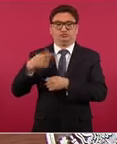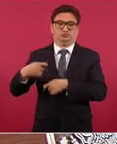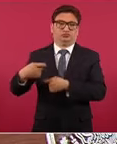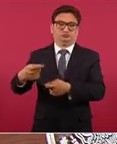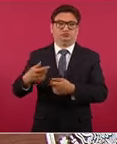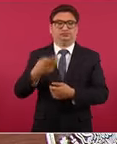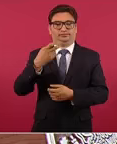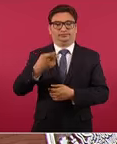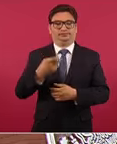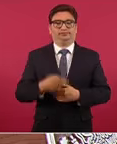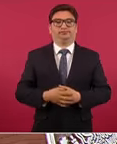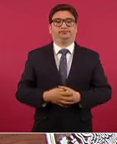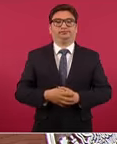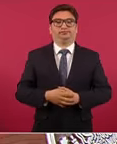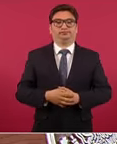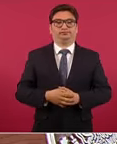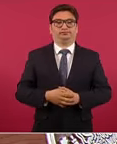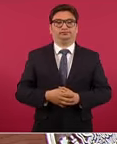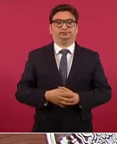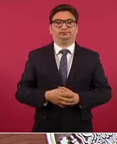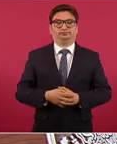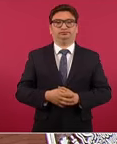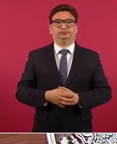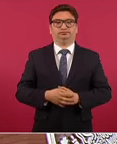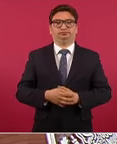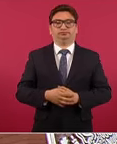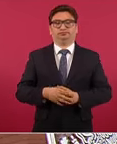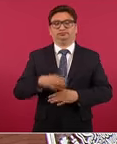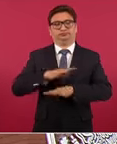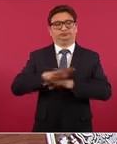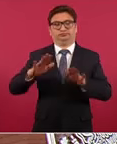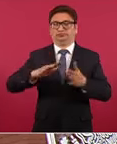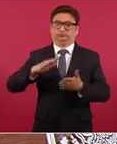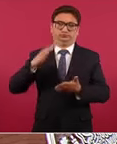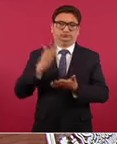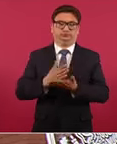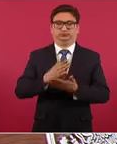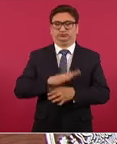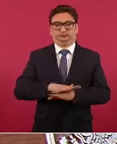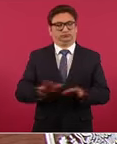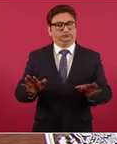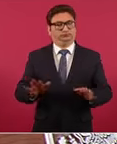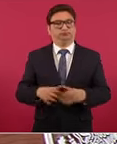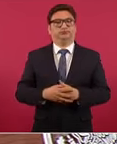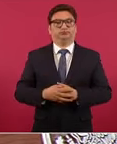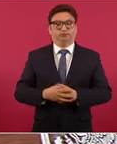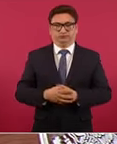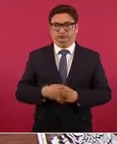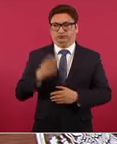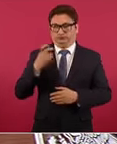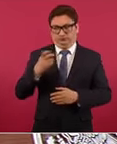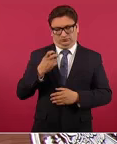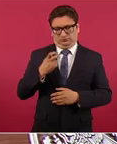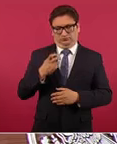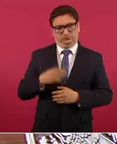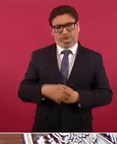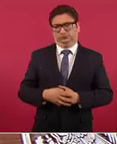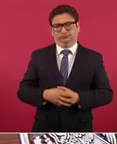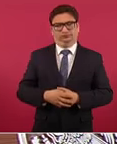entonces ya eso ya no se aplica